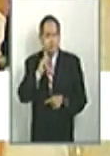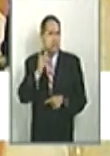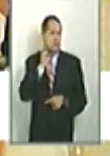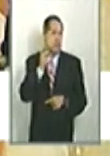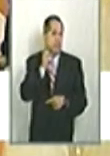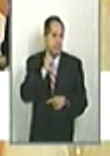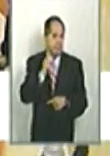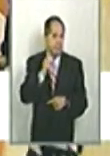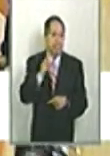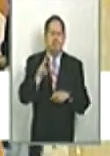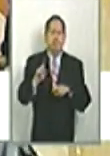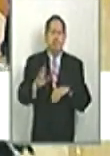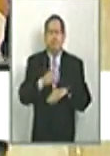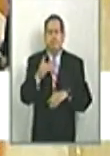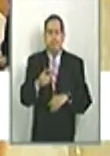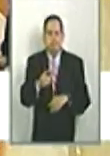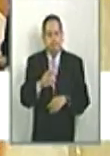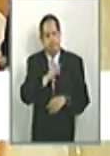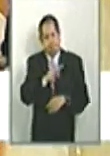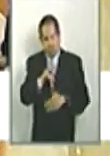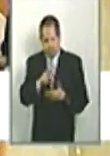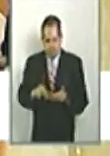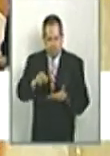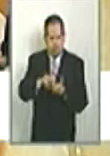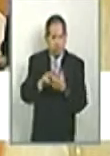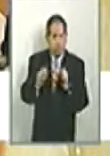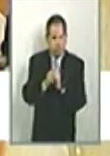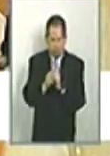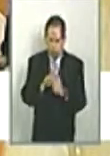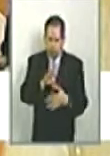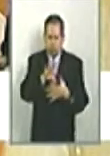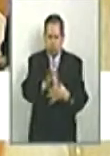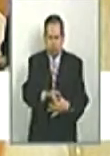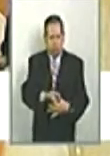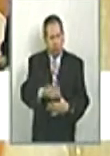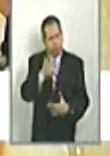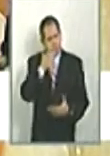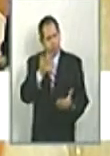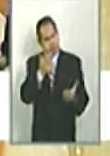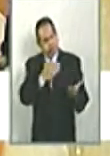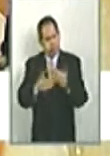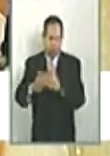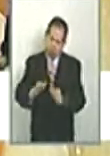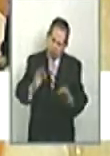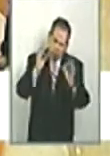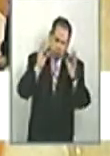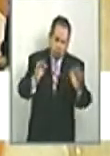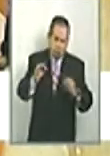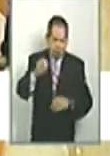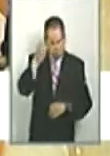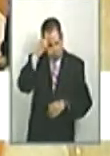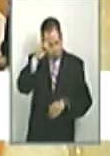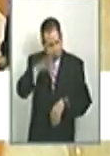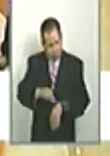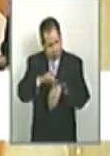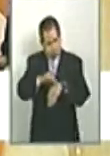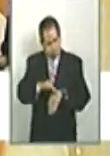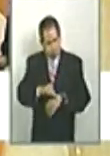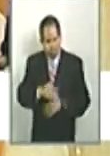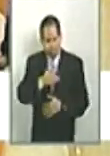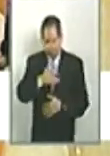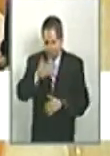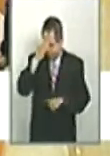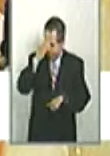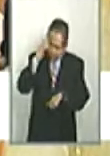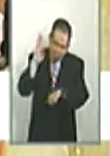por habernos permitido formar parte de esta grandiosa e inolvidable experiencia, de la que espero